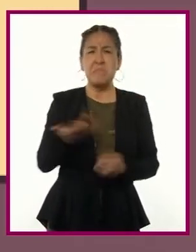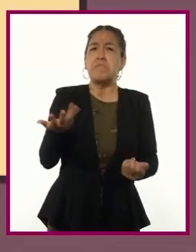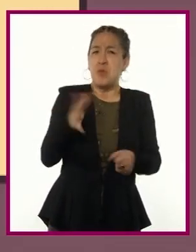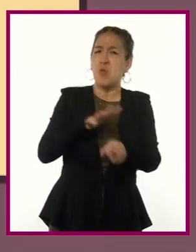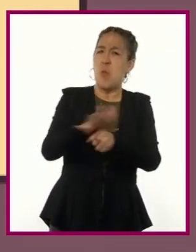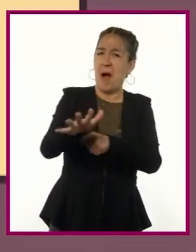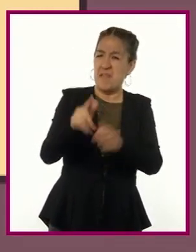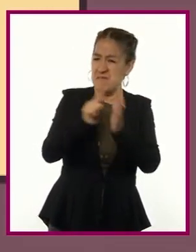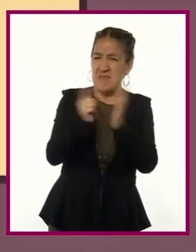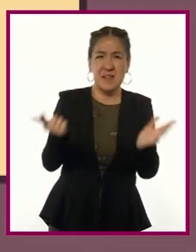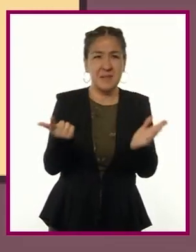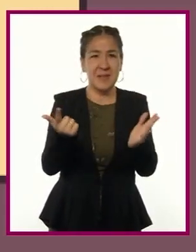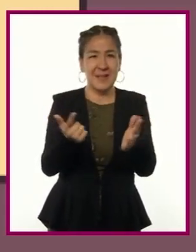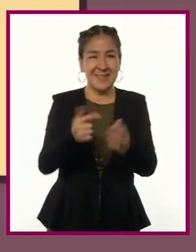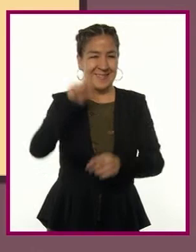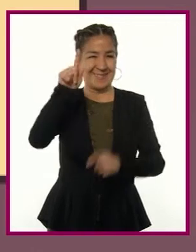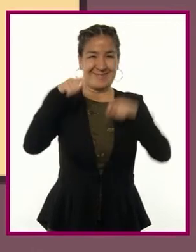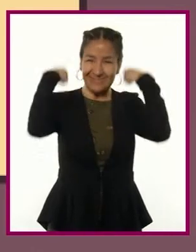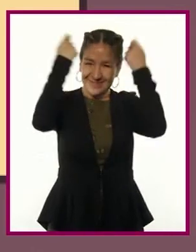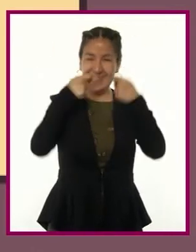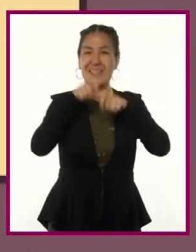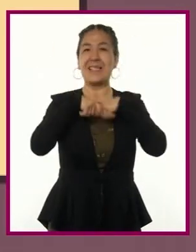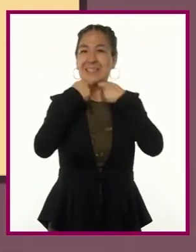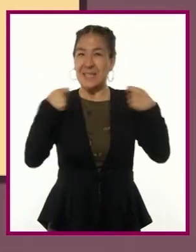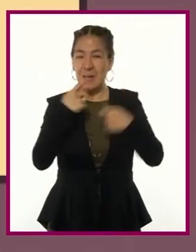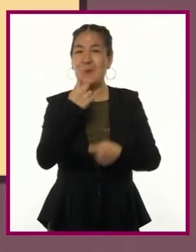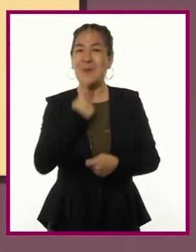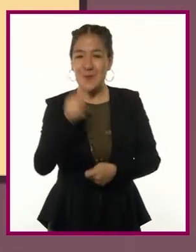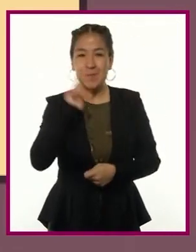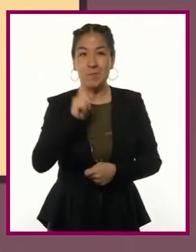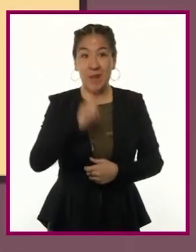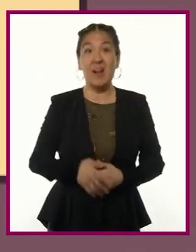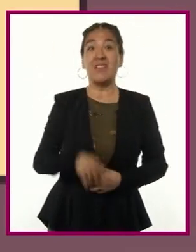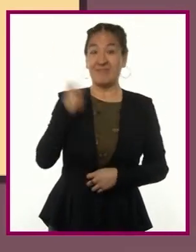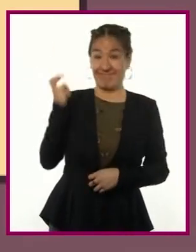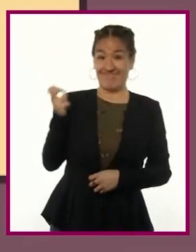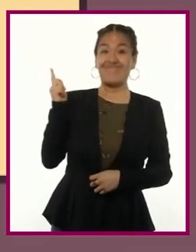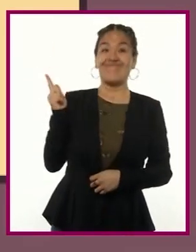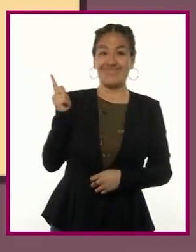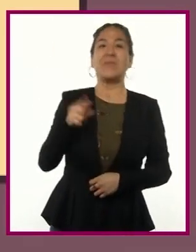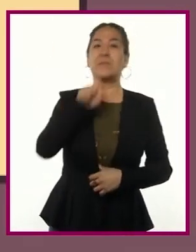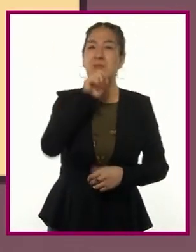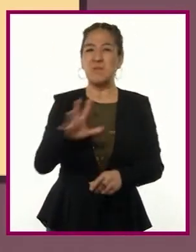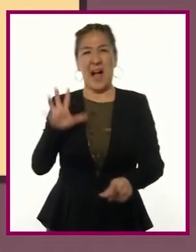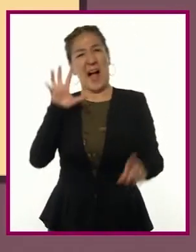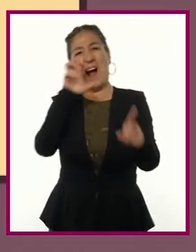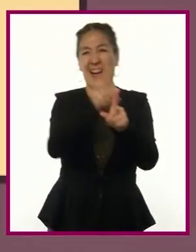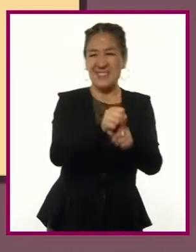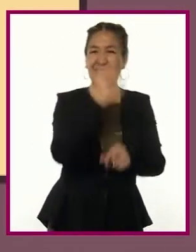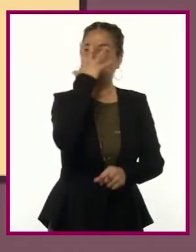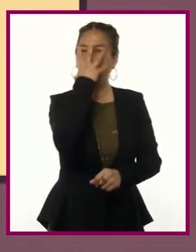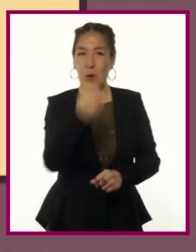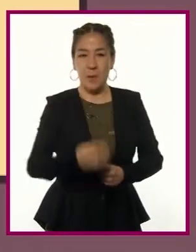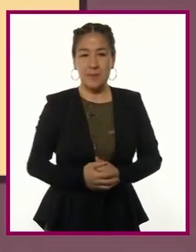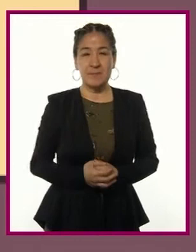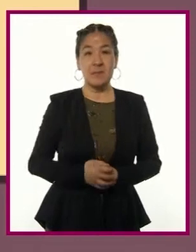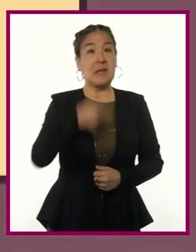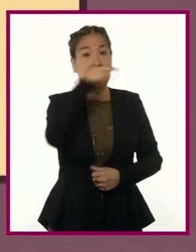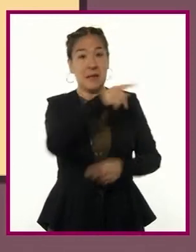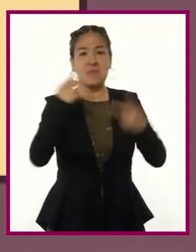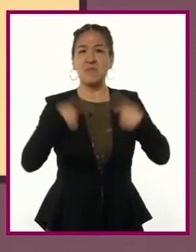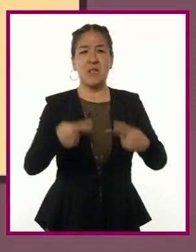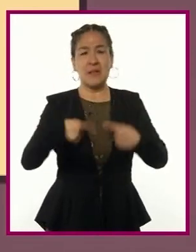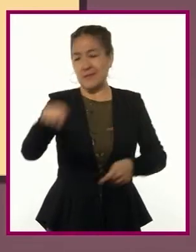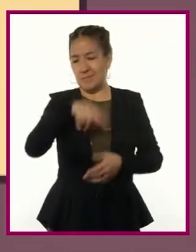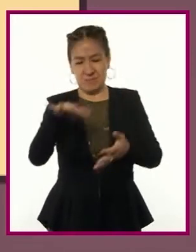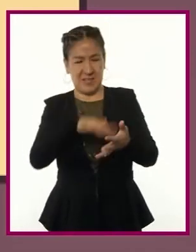trataba? Caperucita Roja. Sí, la misma que se enfrenta al lobo feroz. A los censores no les